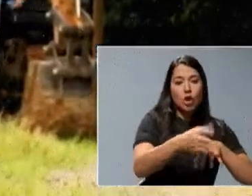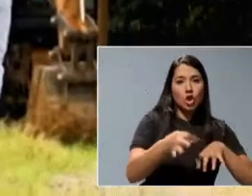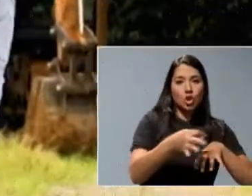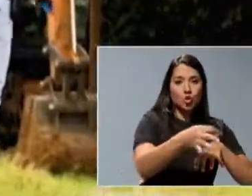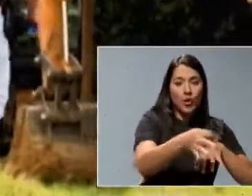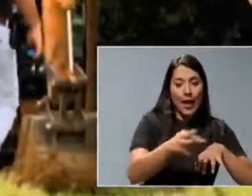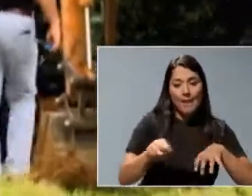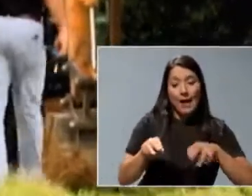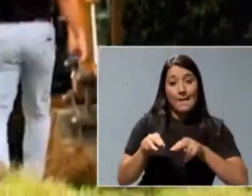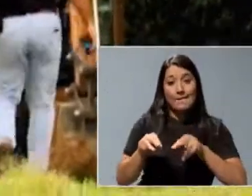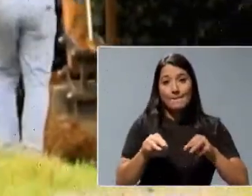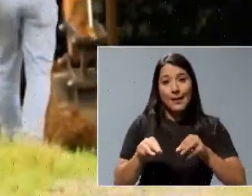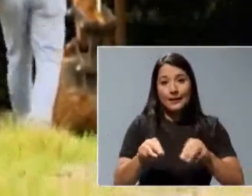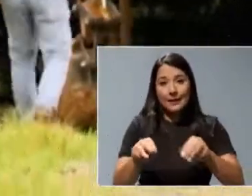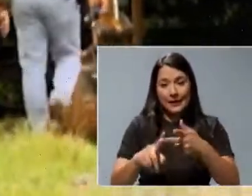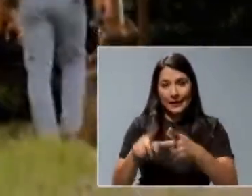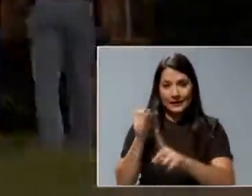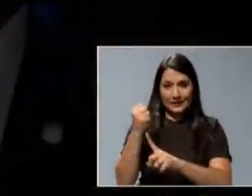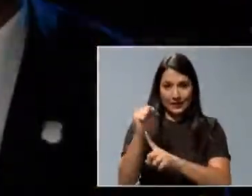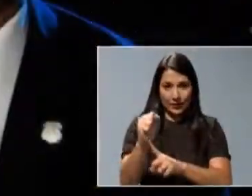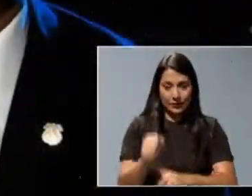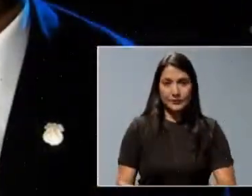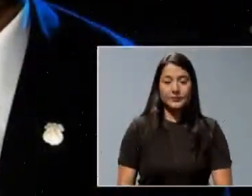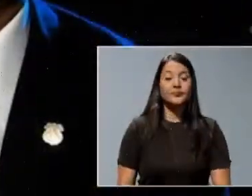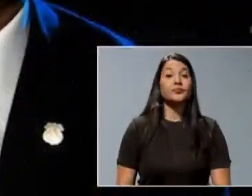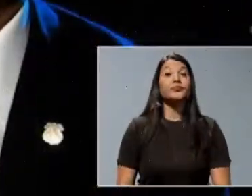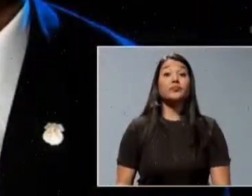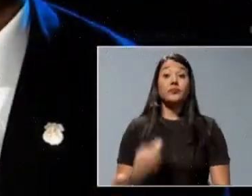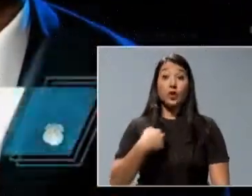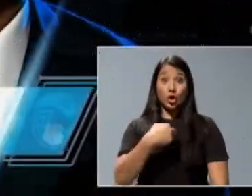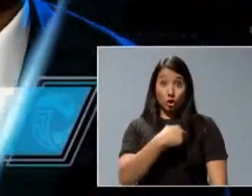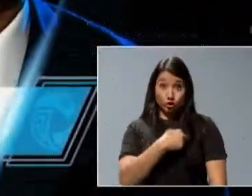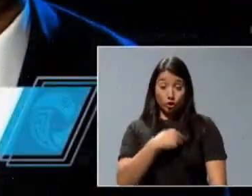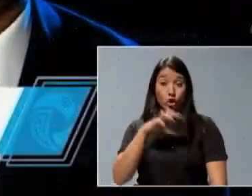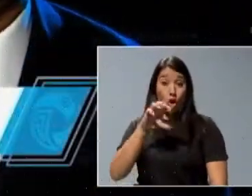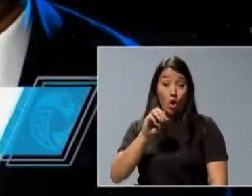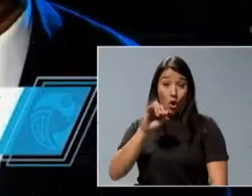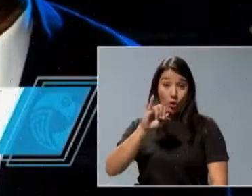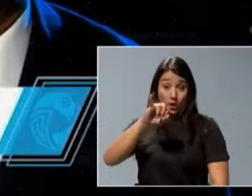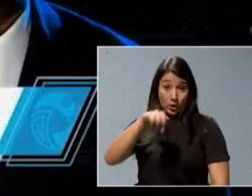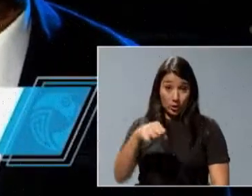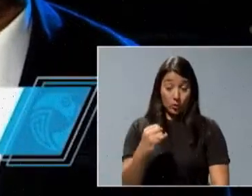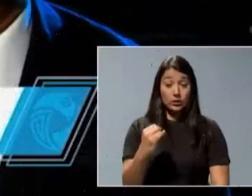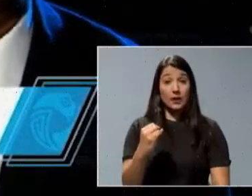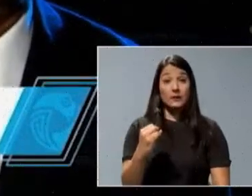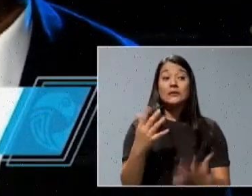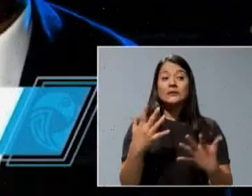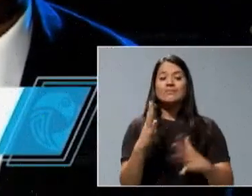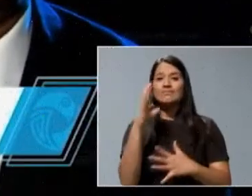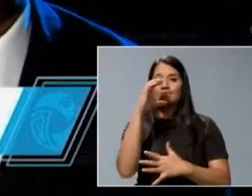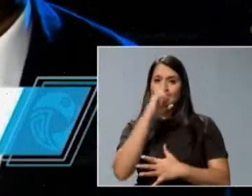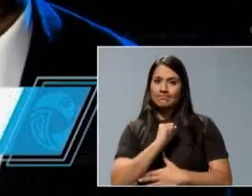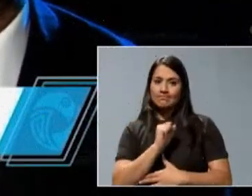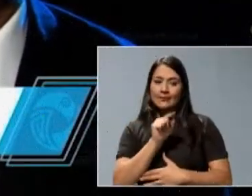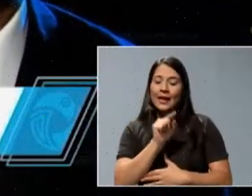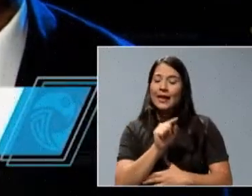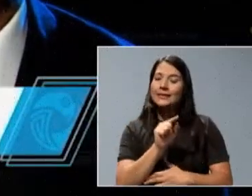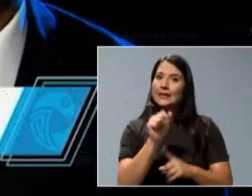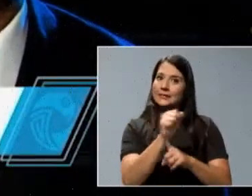Matina y Siquirres. Nosotros como organismo de investigación judicial pues hemos detectado que este es un fenómeno